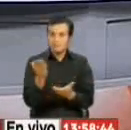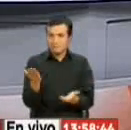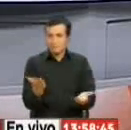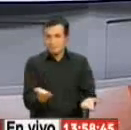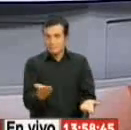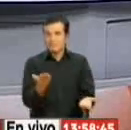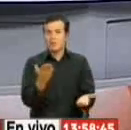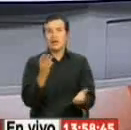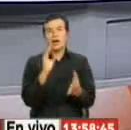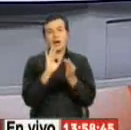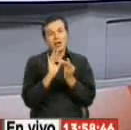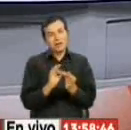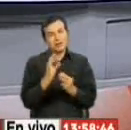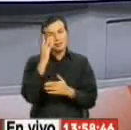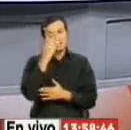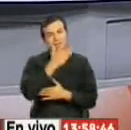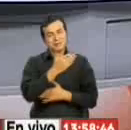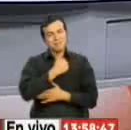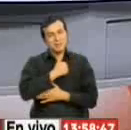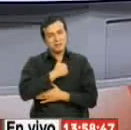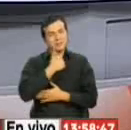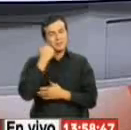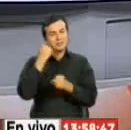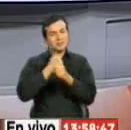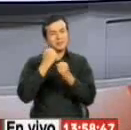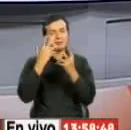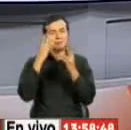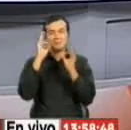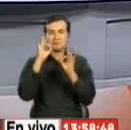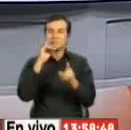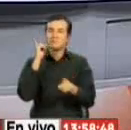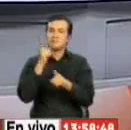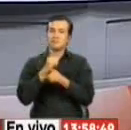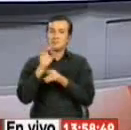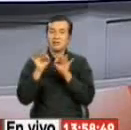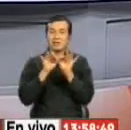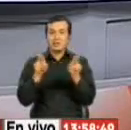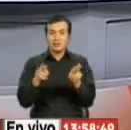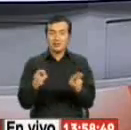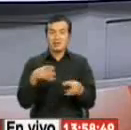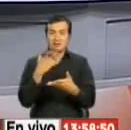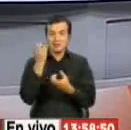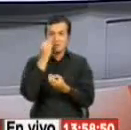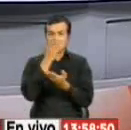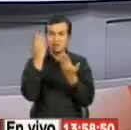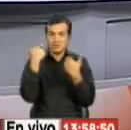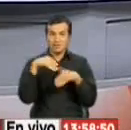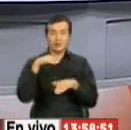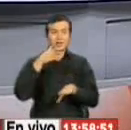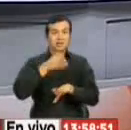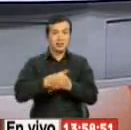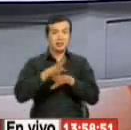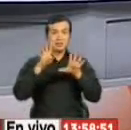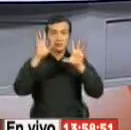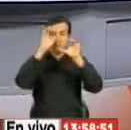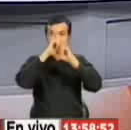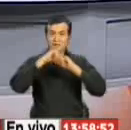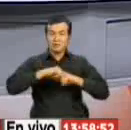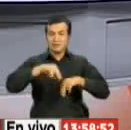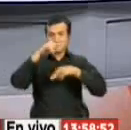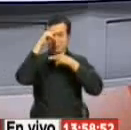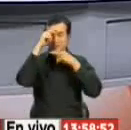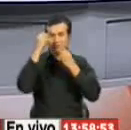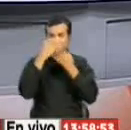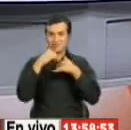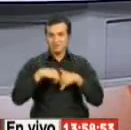un detalle hermoso de hecho por manos laboriosas realmente para regalar en esta navidad así despedimos más información a las 9 de la noche en